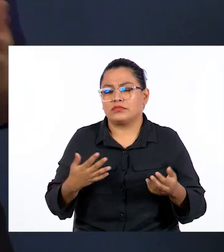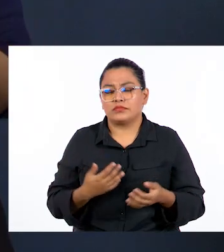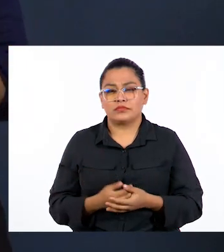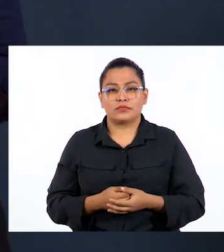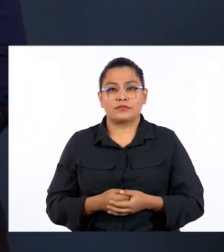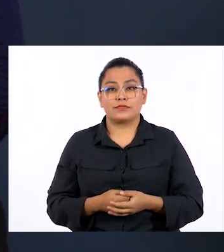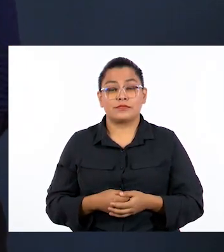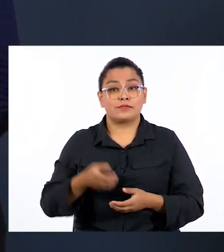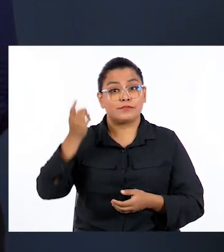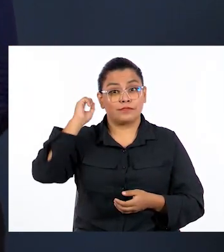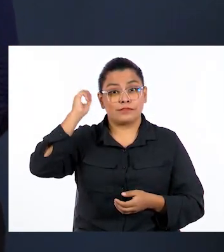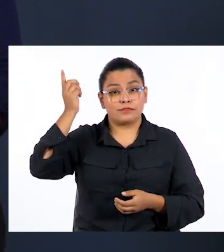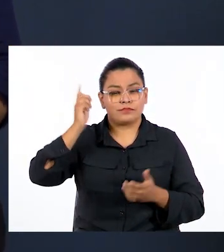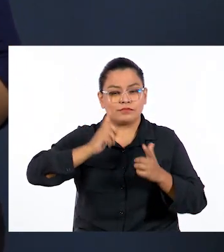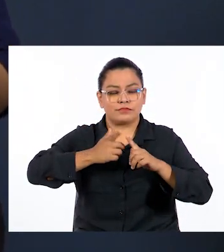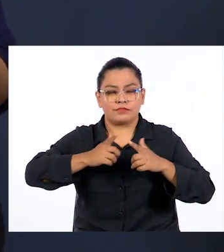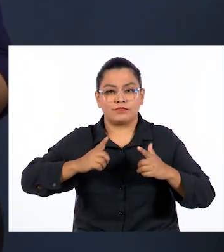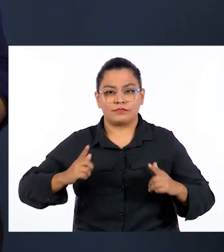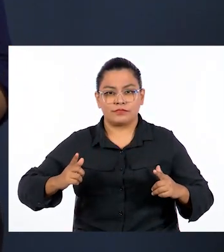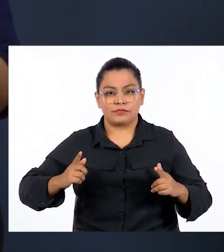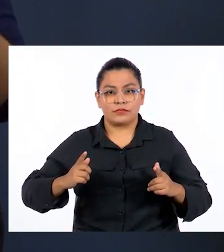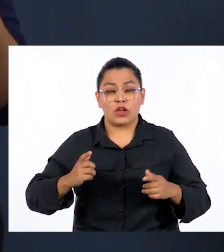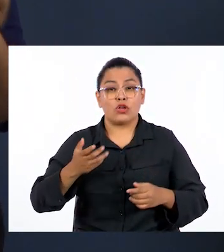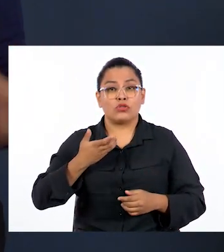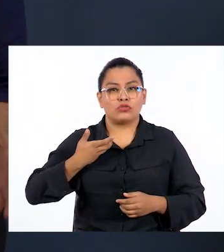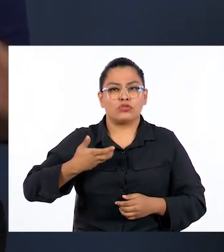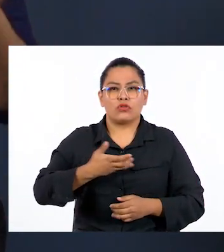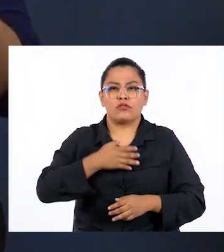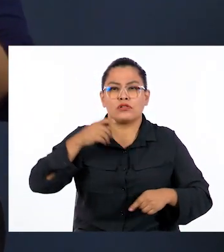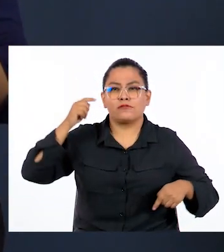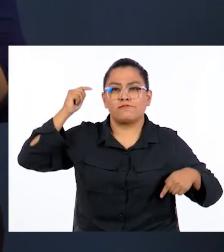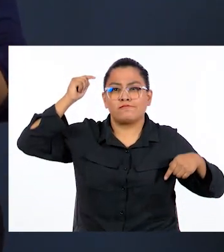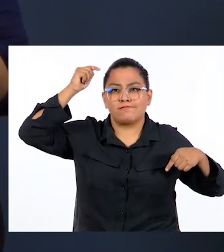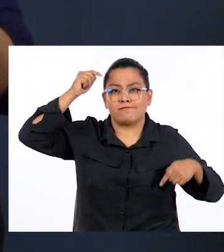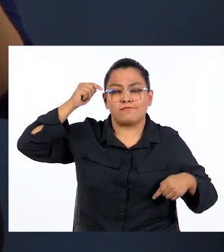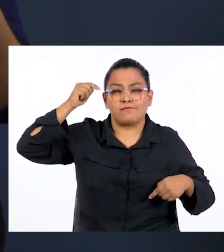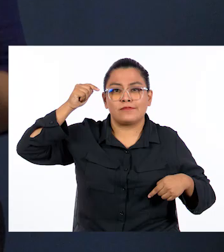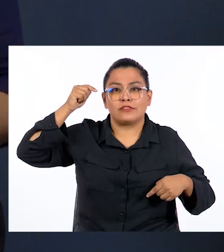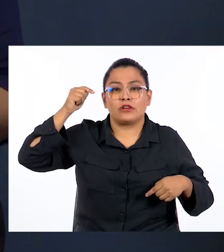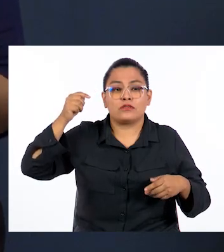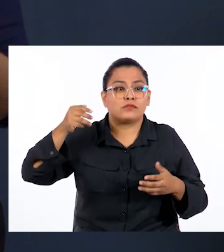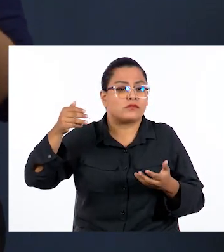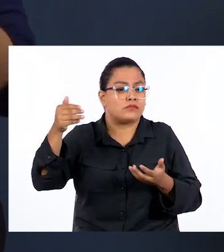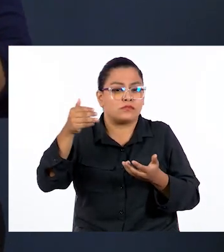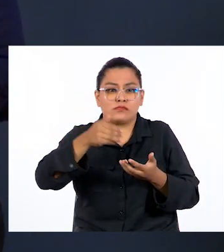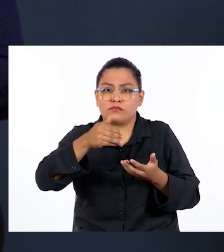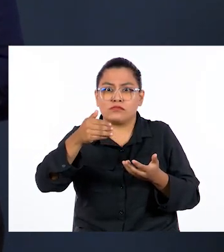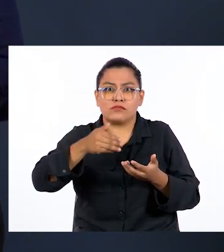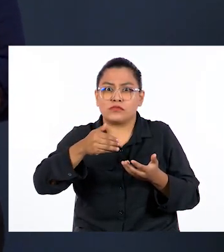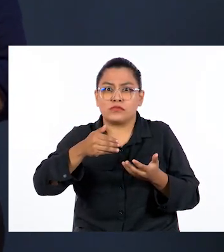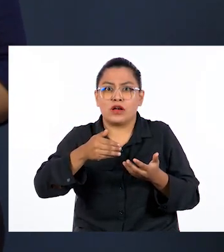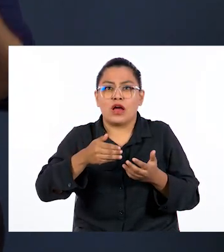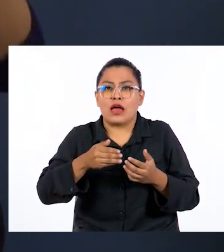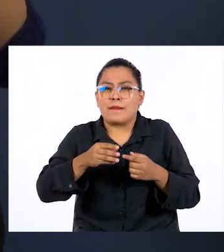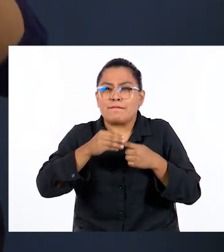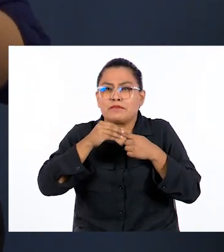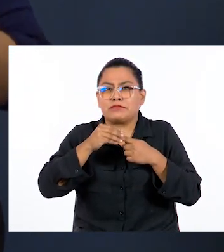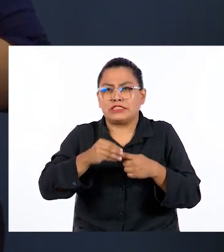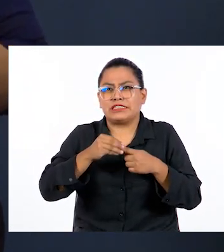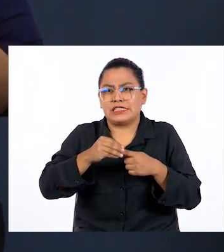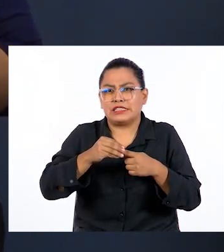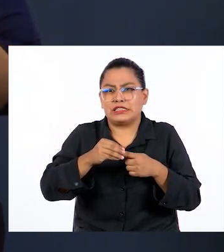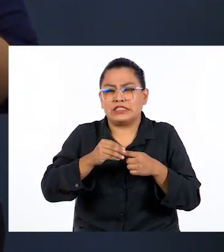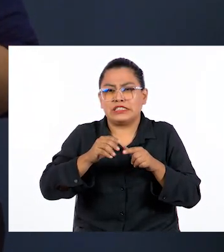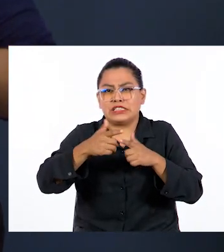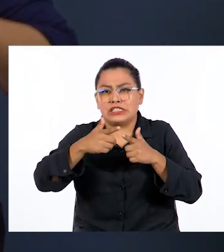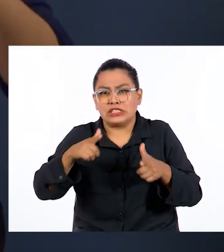Como docentes de lenguaje y literatura, estamos conscientes que no vamos a formar lingüistas o escritores. Si dentro